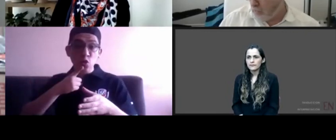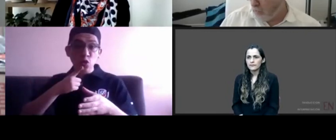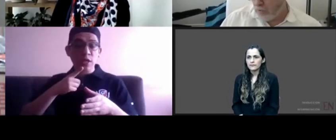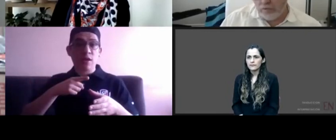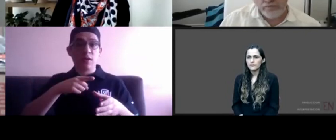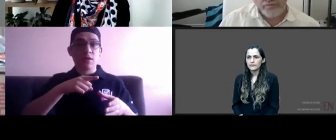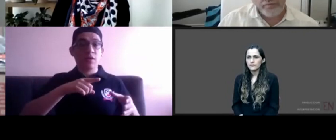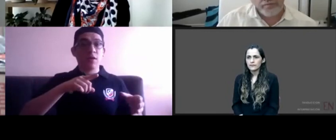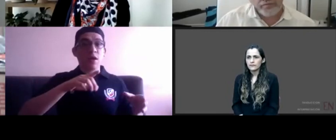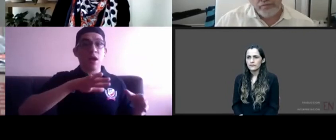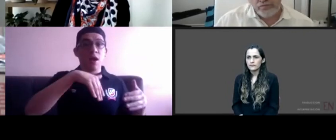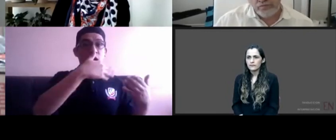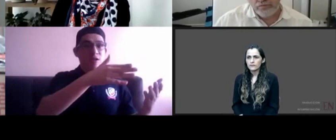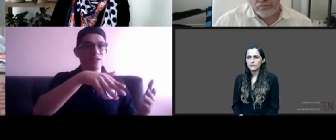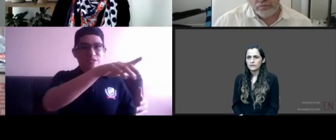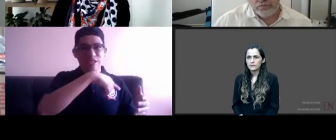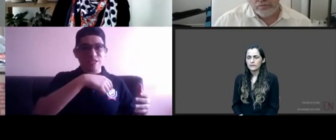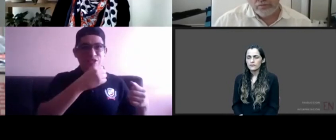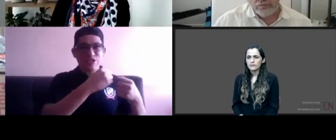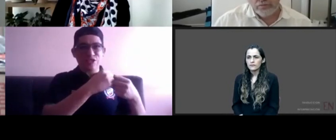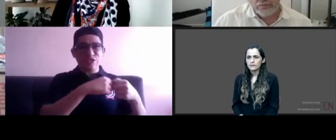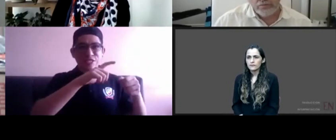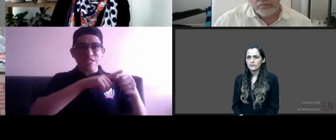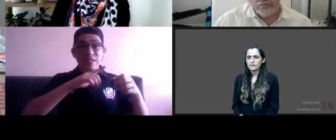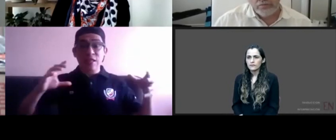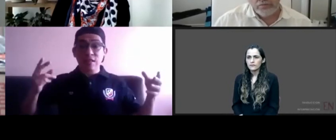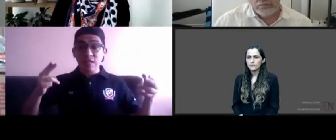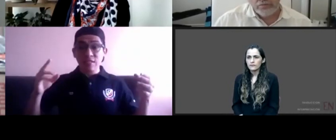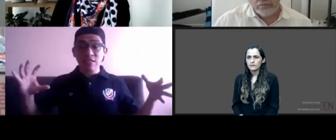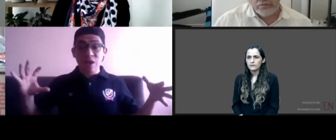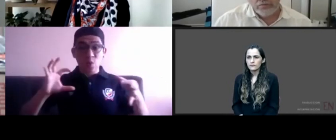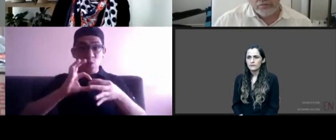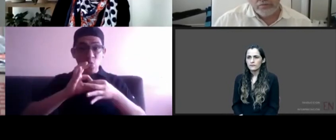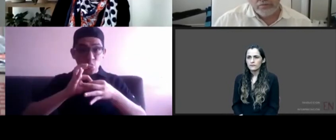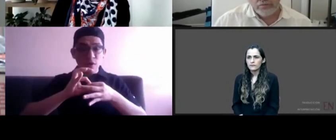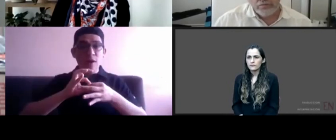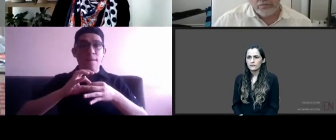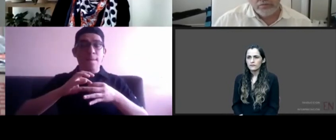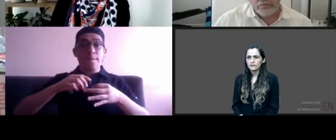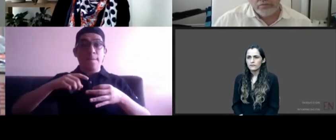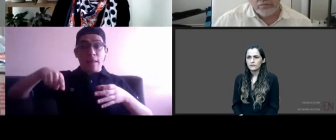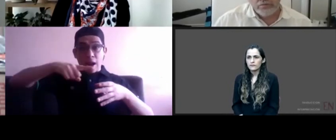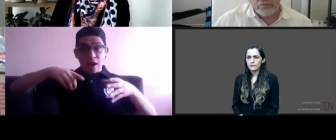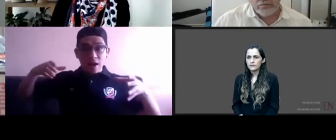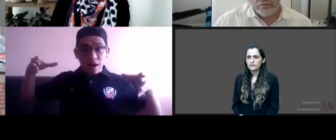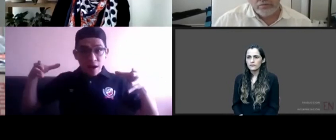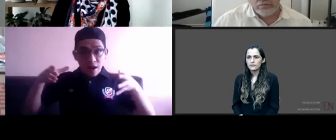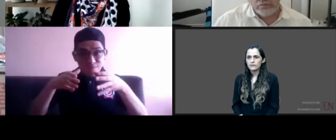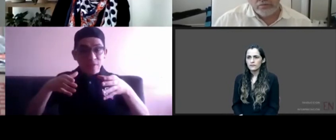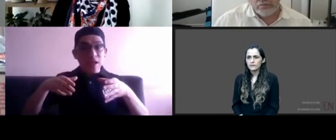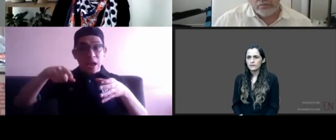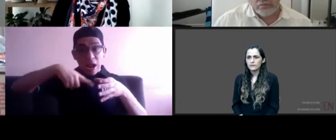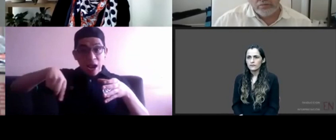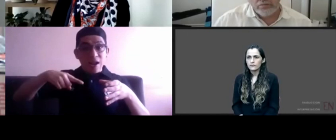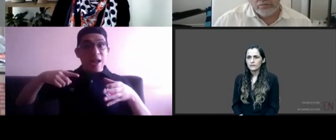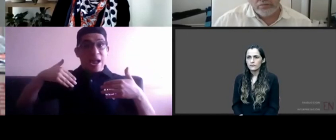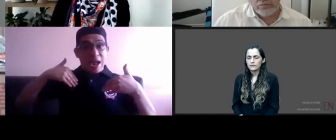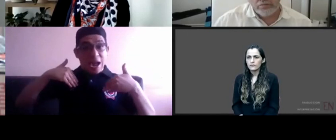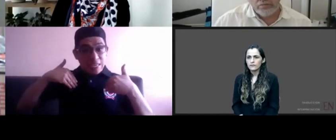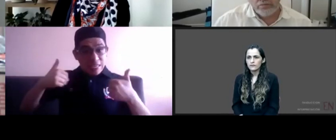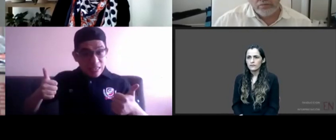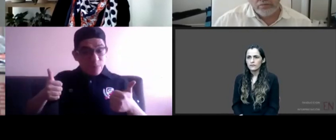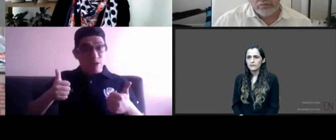una cosa que es sumamente importante es que la comunidad de personas sordas